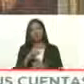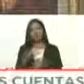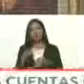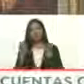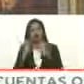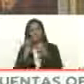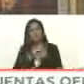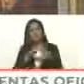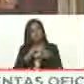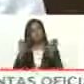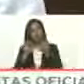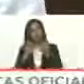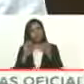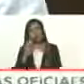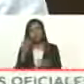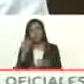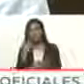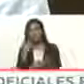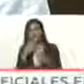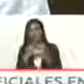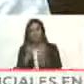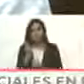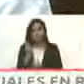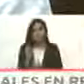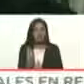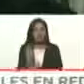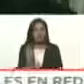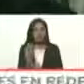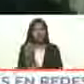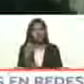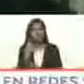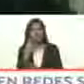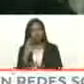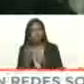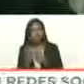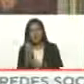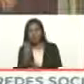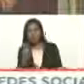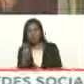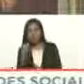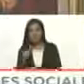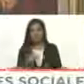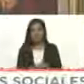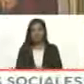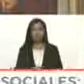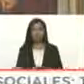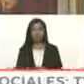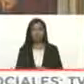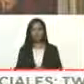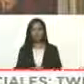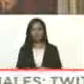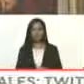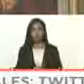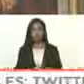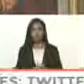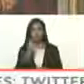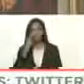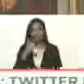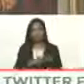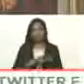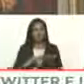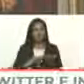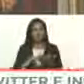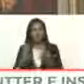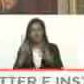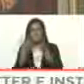Alvarado, muy cerca de lo que haga falta, de lo que haga falta. Para mejorar la